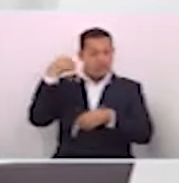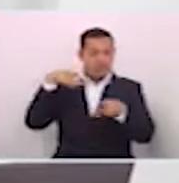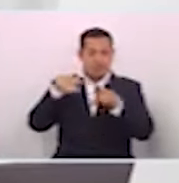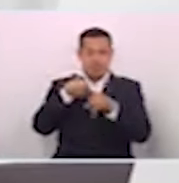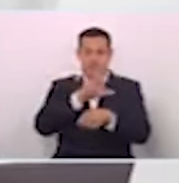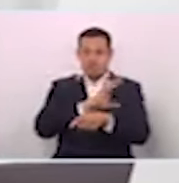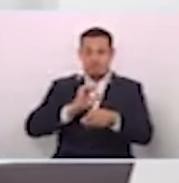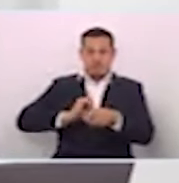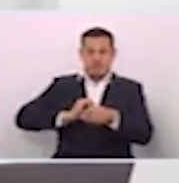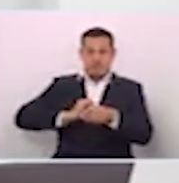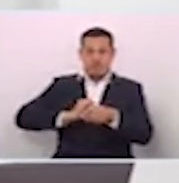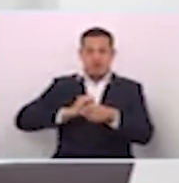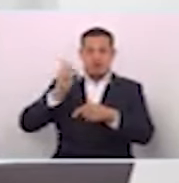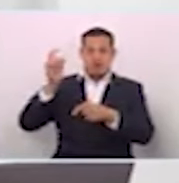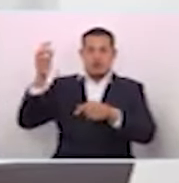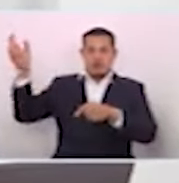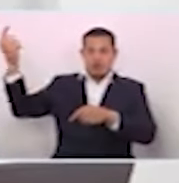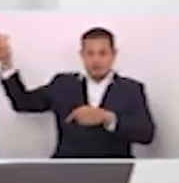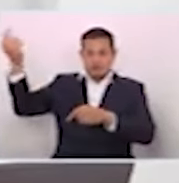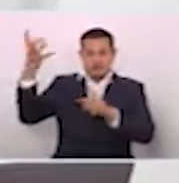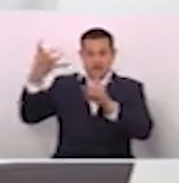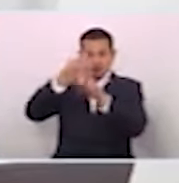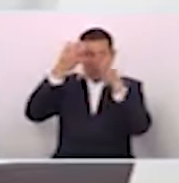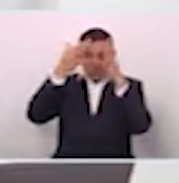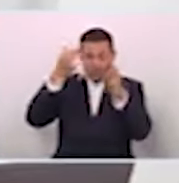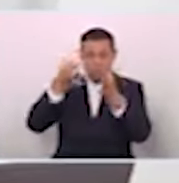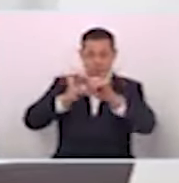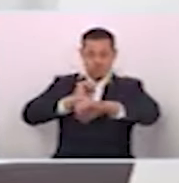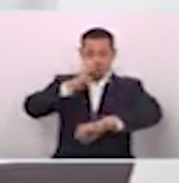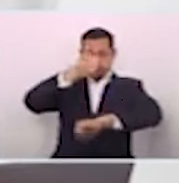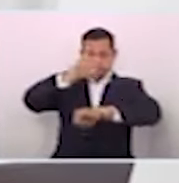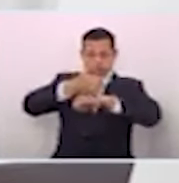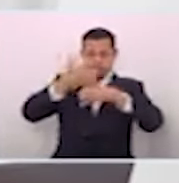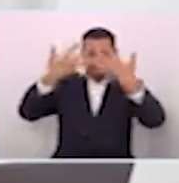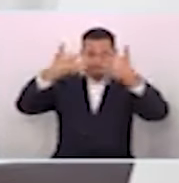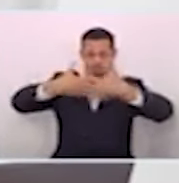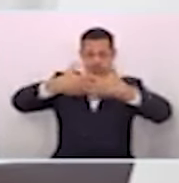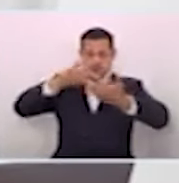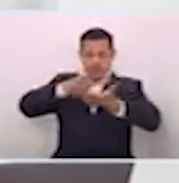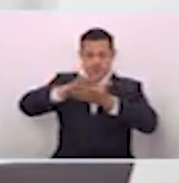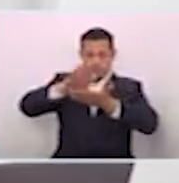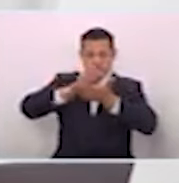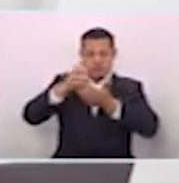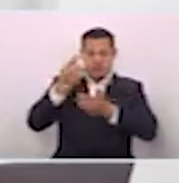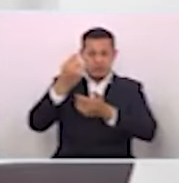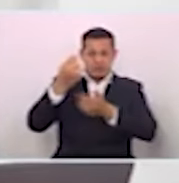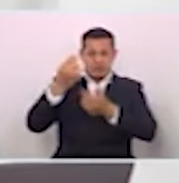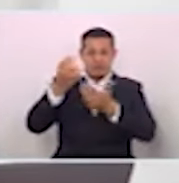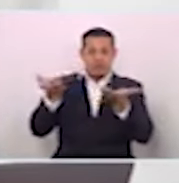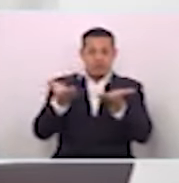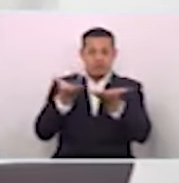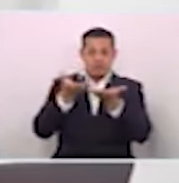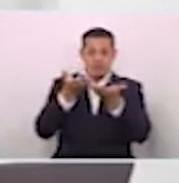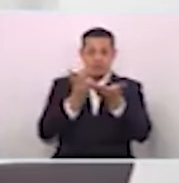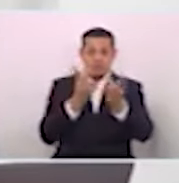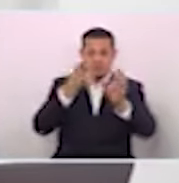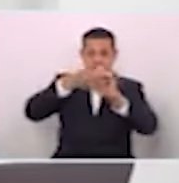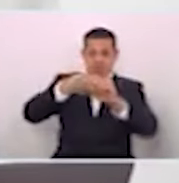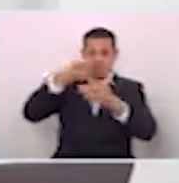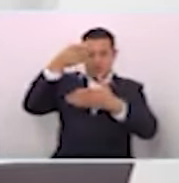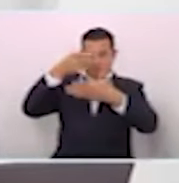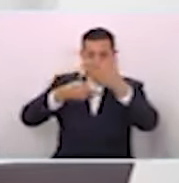diáspora decide venir a invertir al país que esa repatriación de capital sea considerado